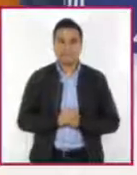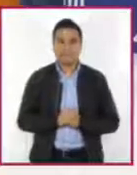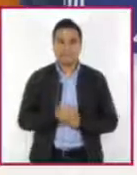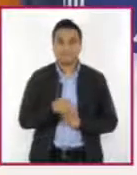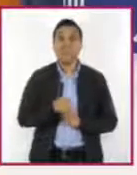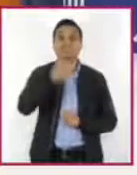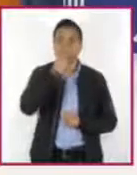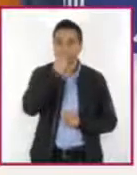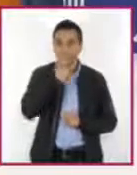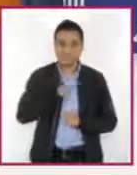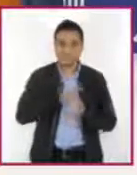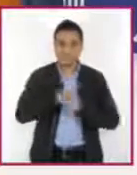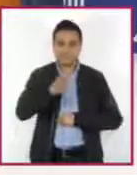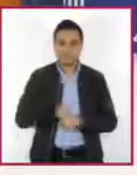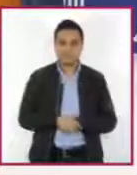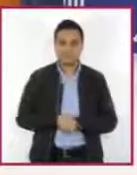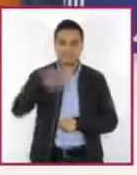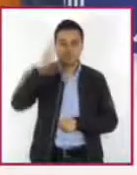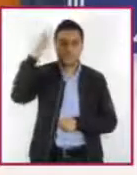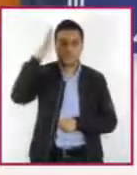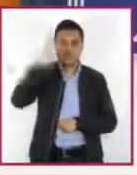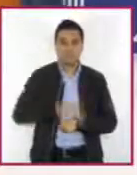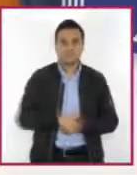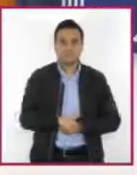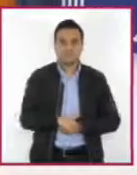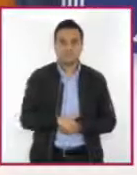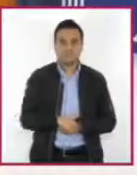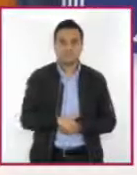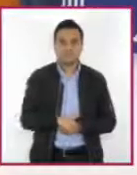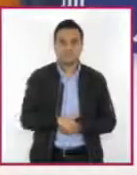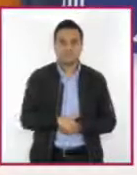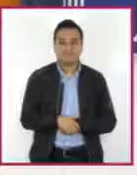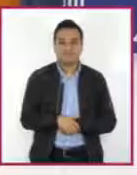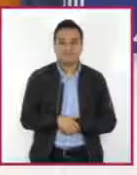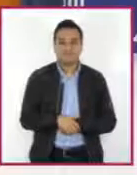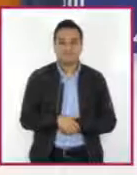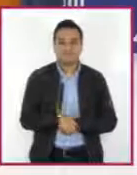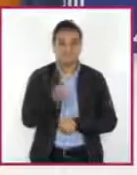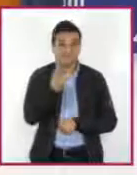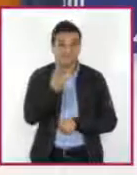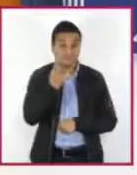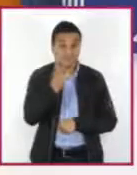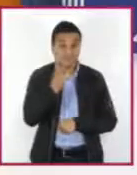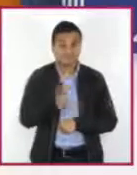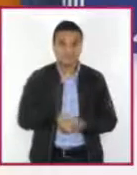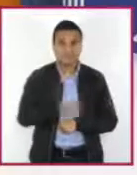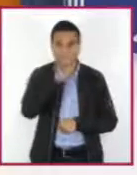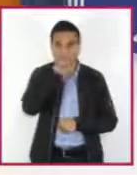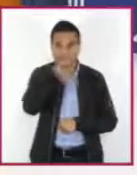Sol. Ahí voy en el aire. Va, una, dos. Águila. Sol.